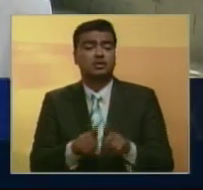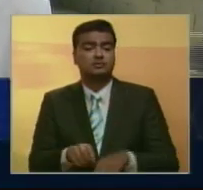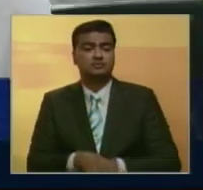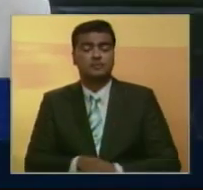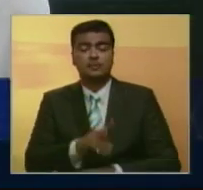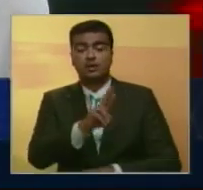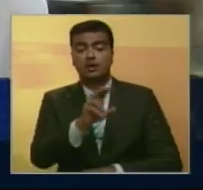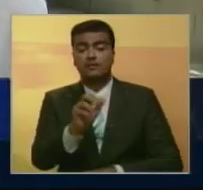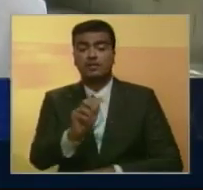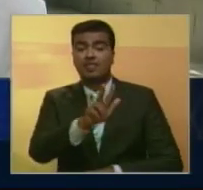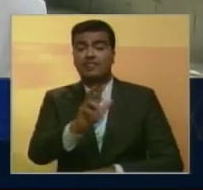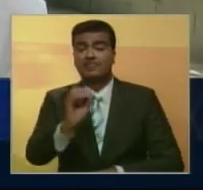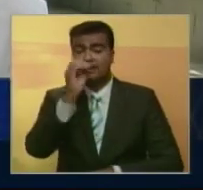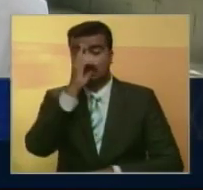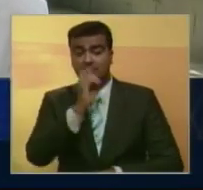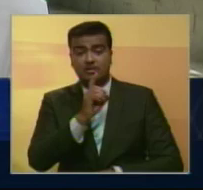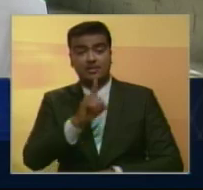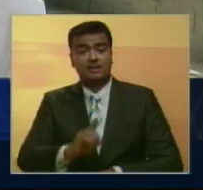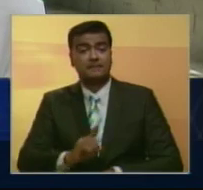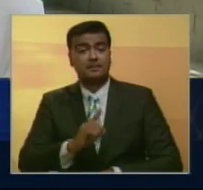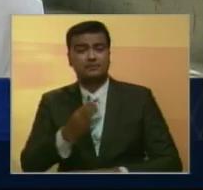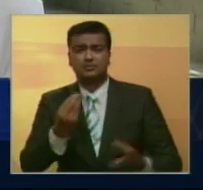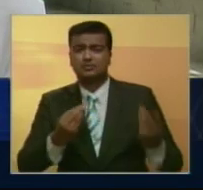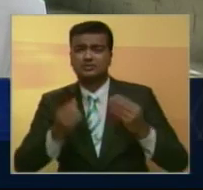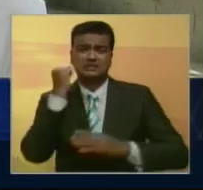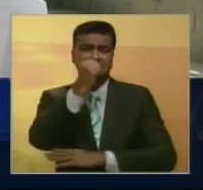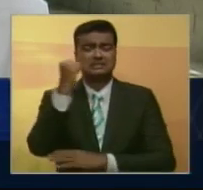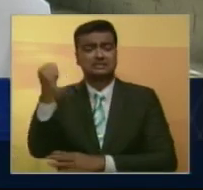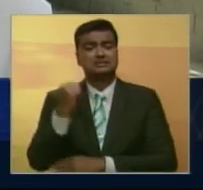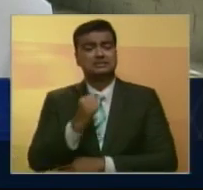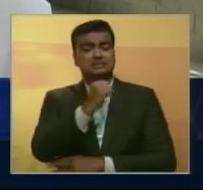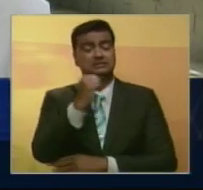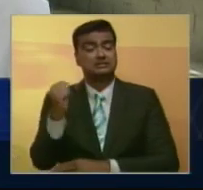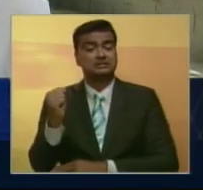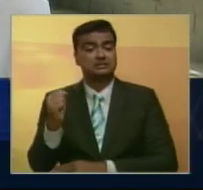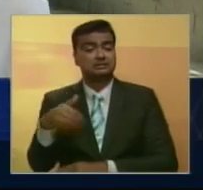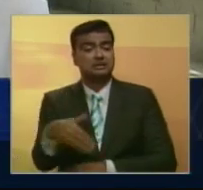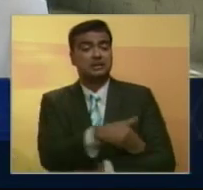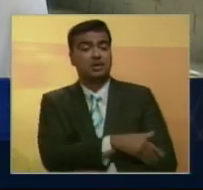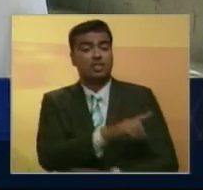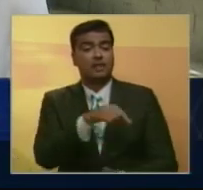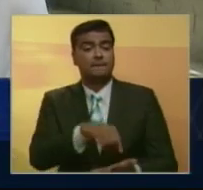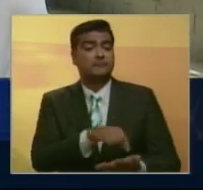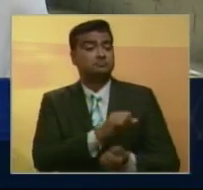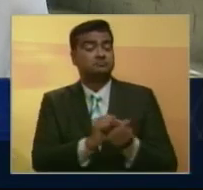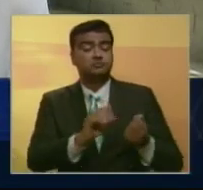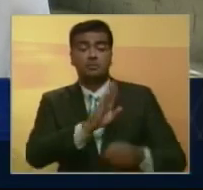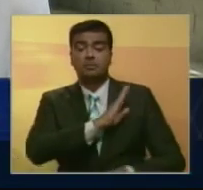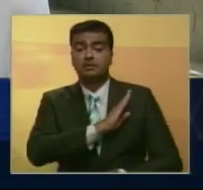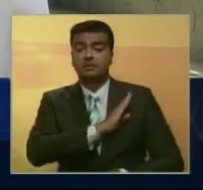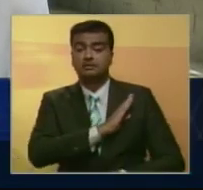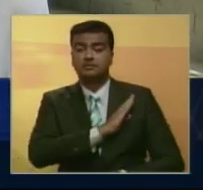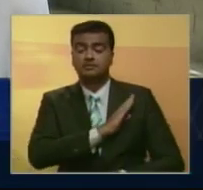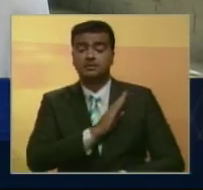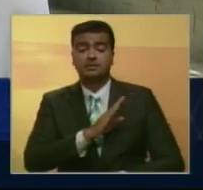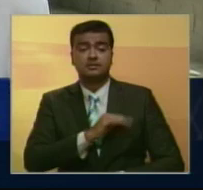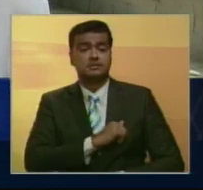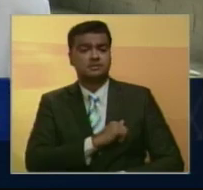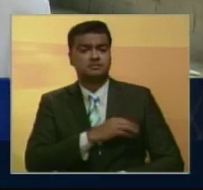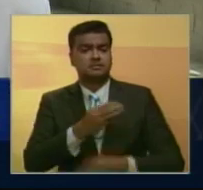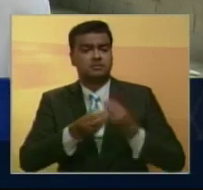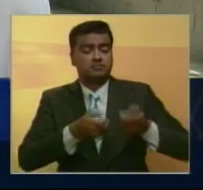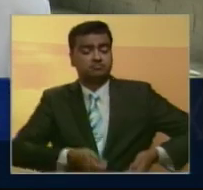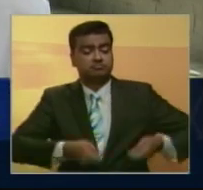caso, Ronald Alvarado, de 30 años, fue hallado con múltiples puñaladas en la Cota 1000 sin sus pertenencias. Efectivos de la Policía Científica realizaron